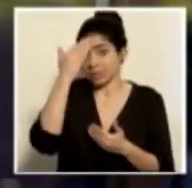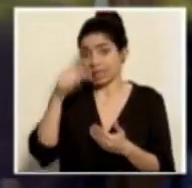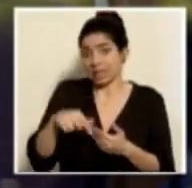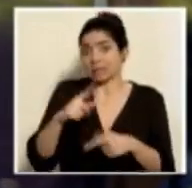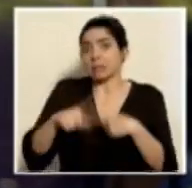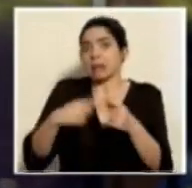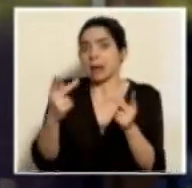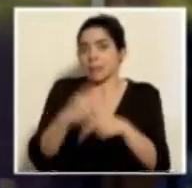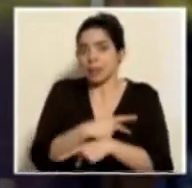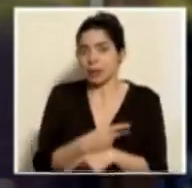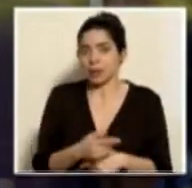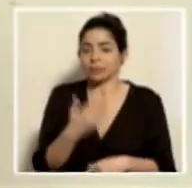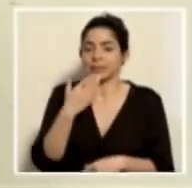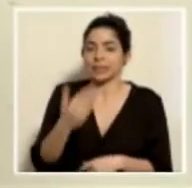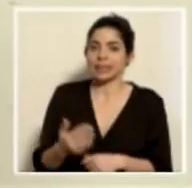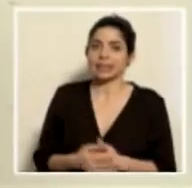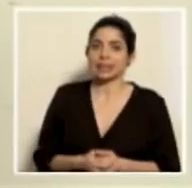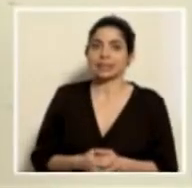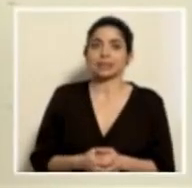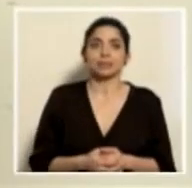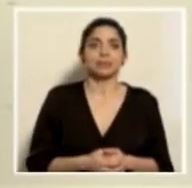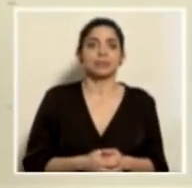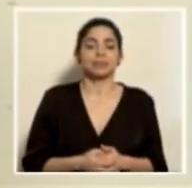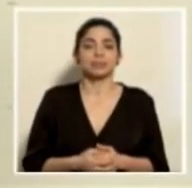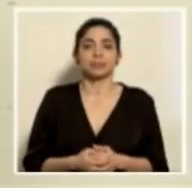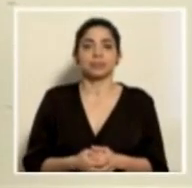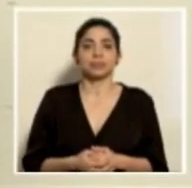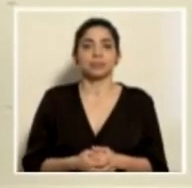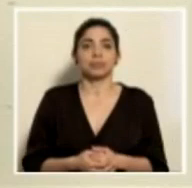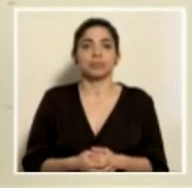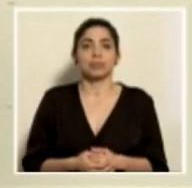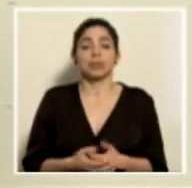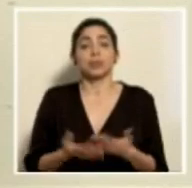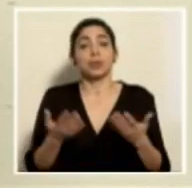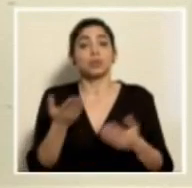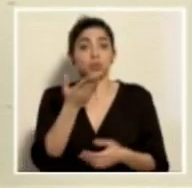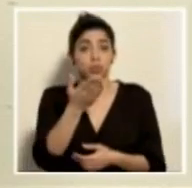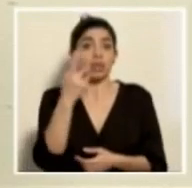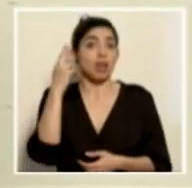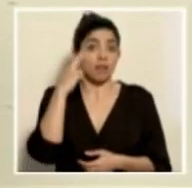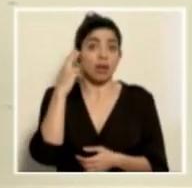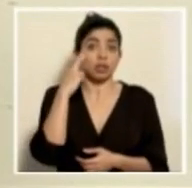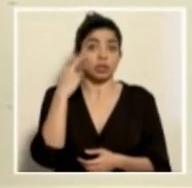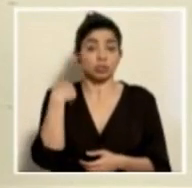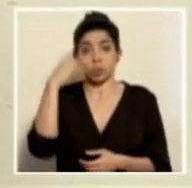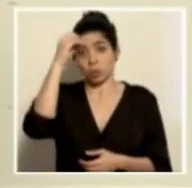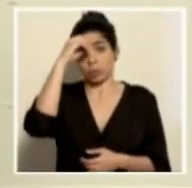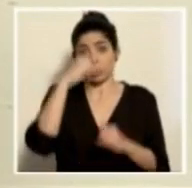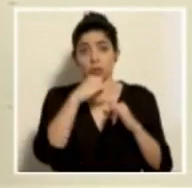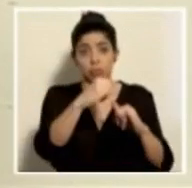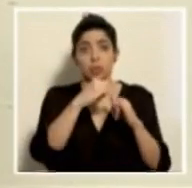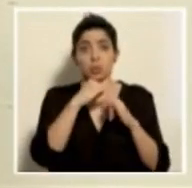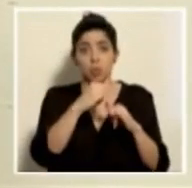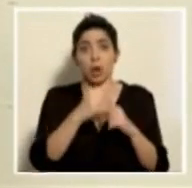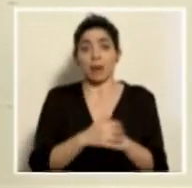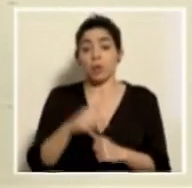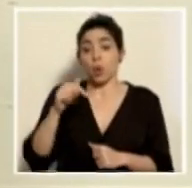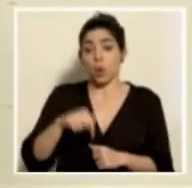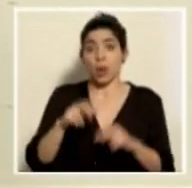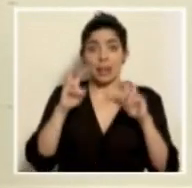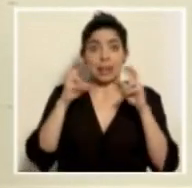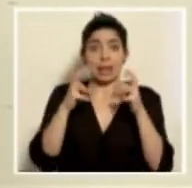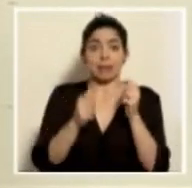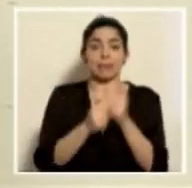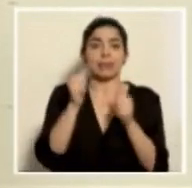para peor? Gracias. Pues usted tiene razón y coincidimos en eso, en que hoy el tema